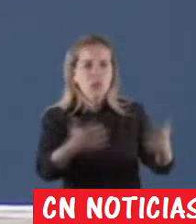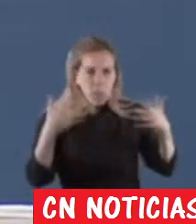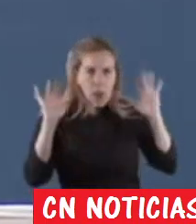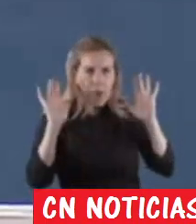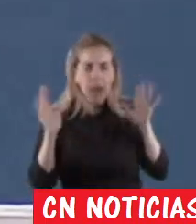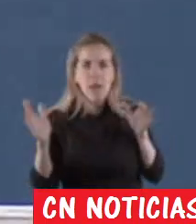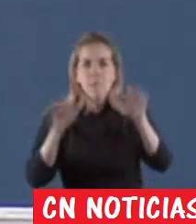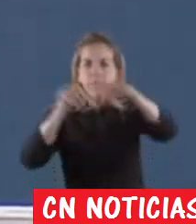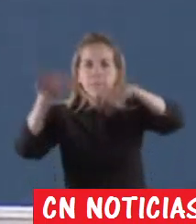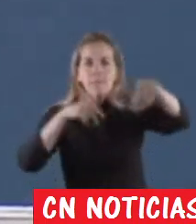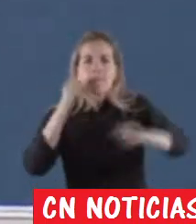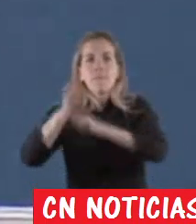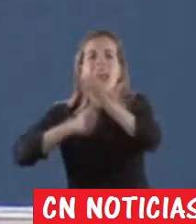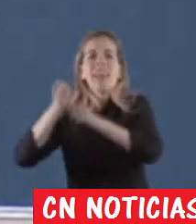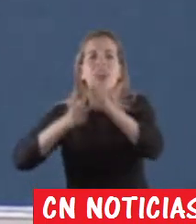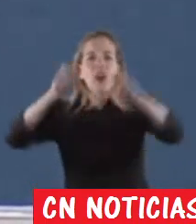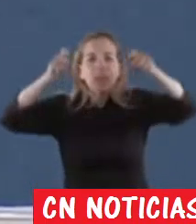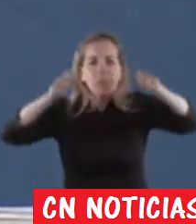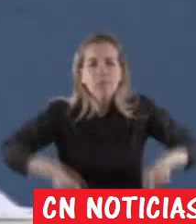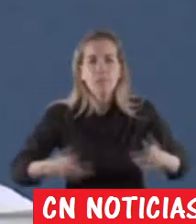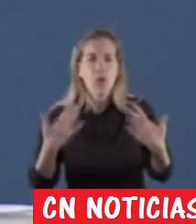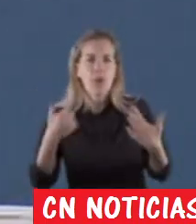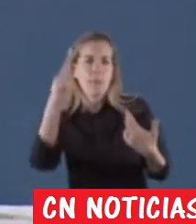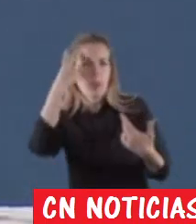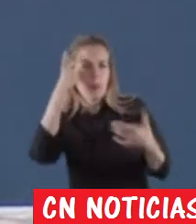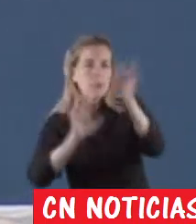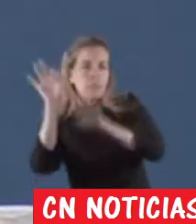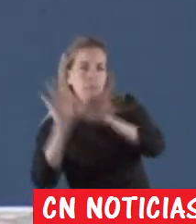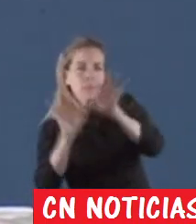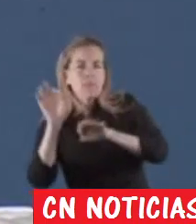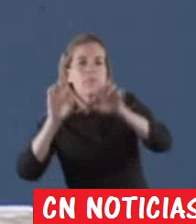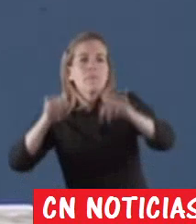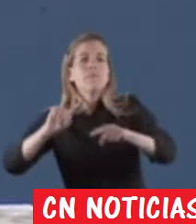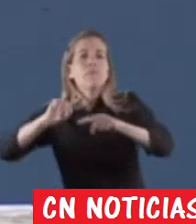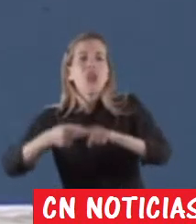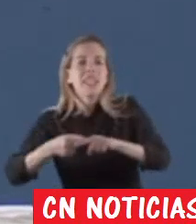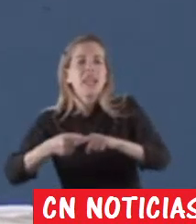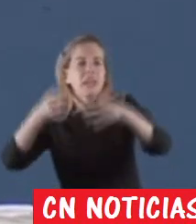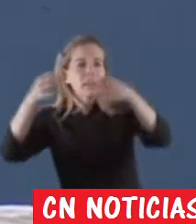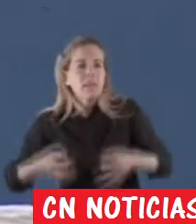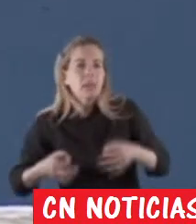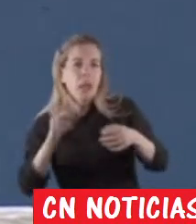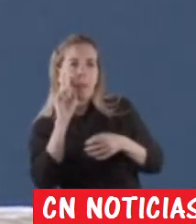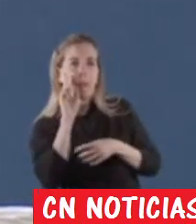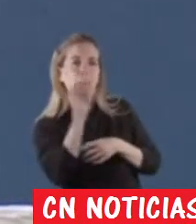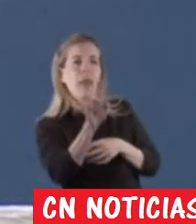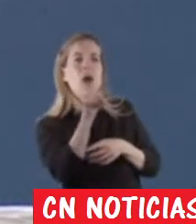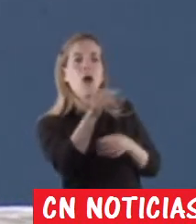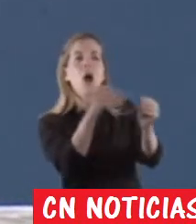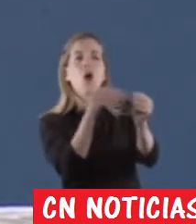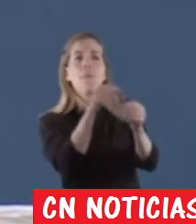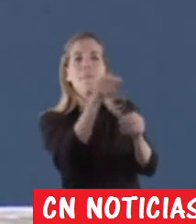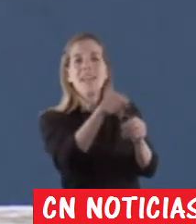locales, que podemos trabajar en políticas sustentables. Ahí la veo a mi compañera, a mi amiga, que hoy es ministra de